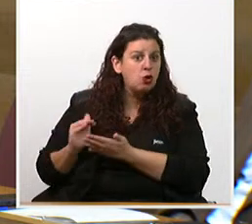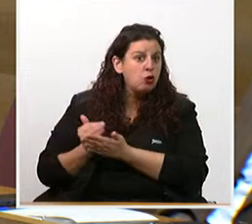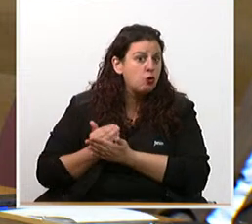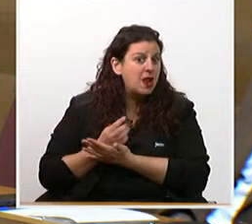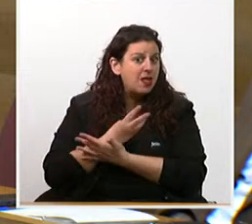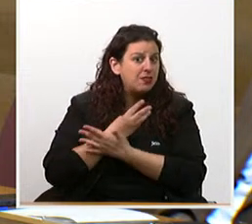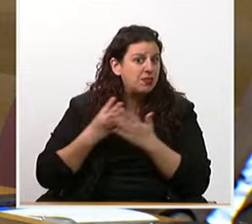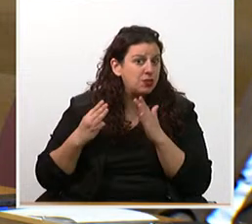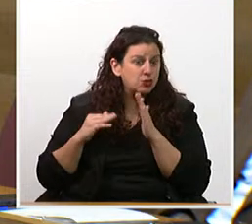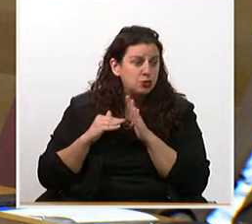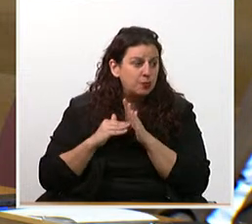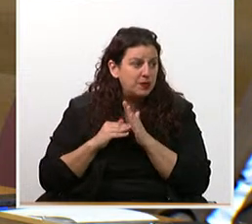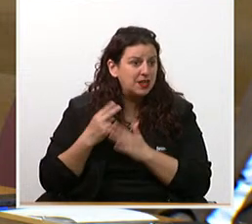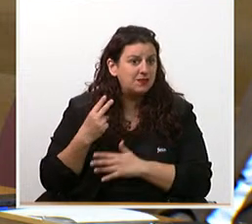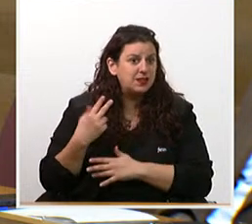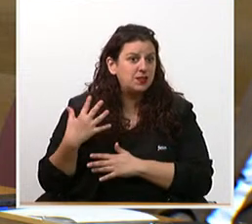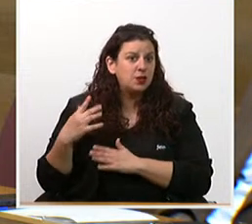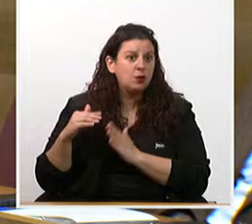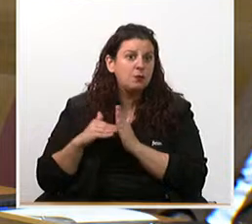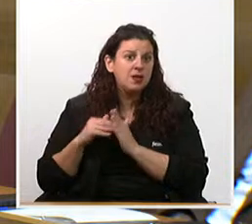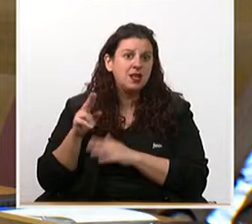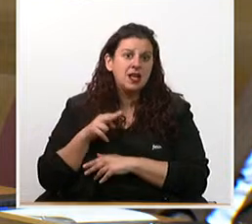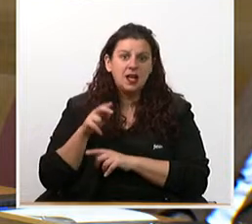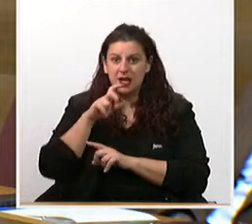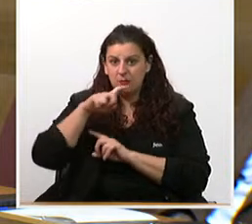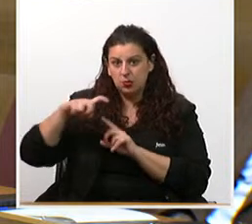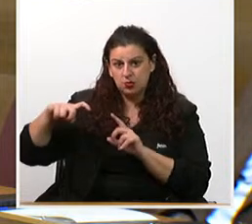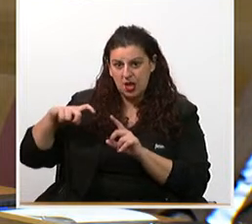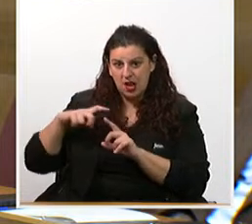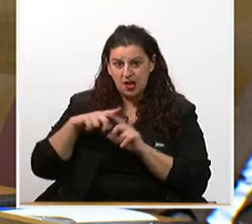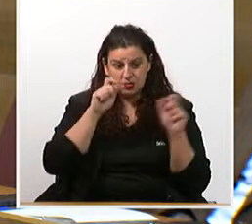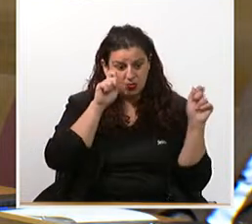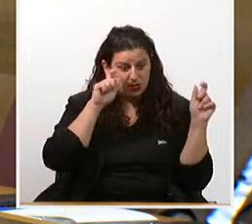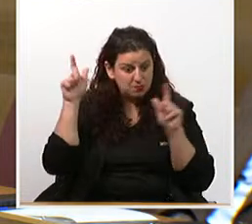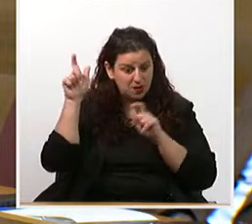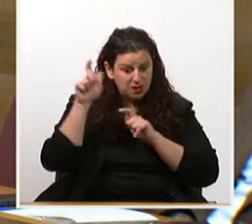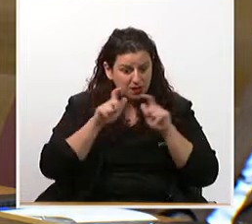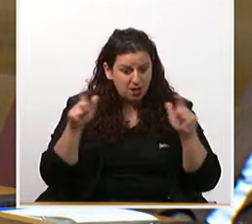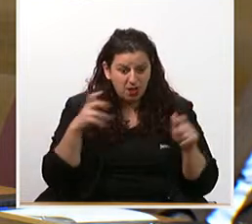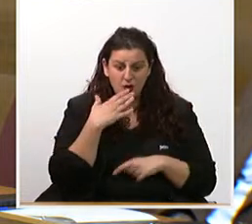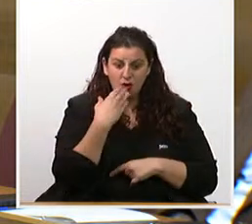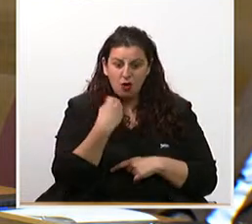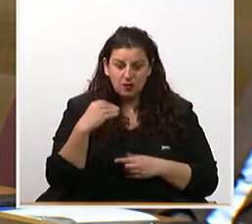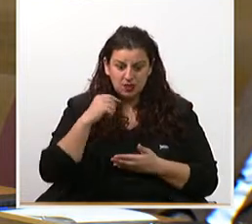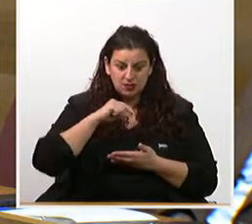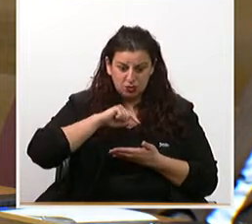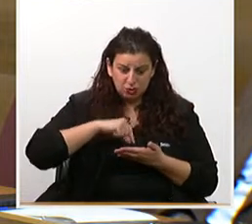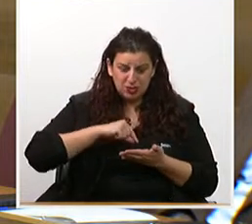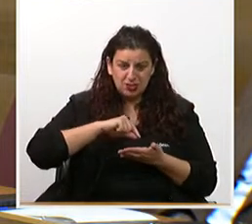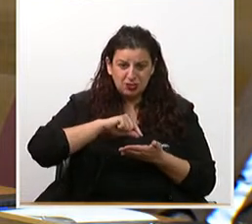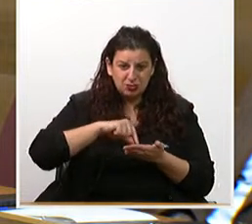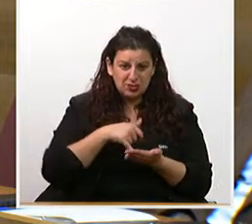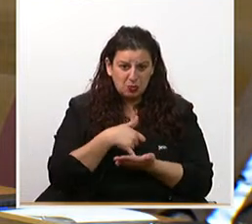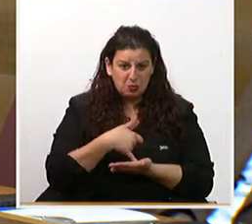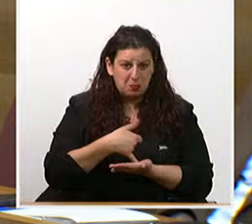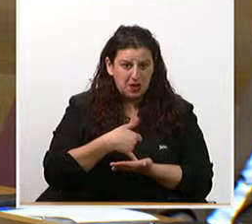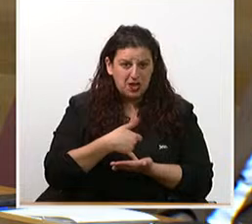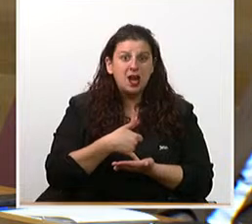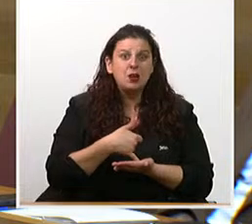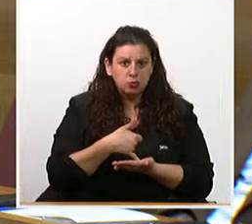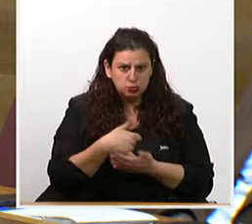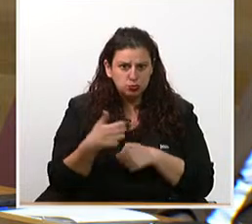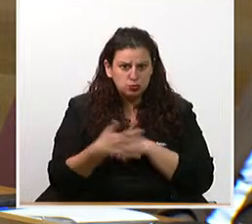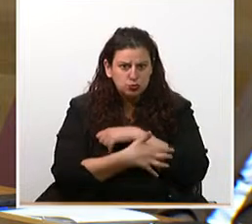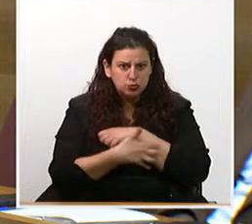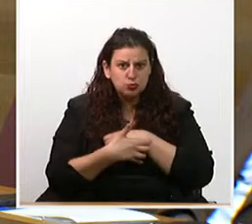18000 Im person que encadenen contractes precar señor presid